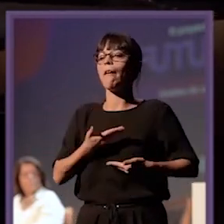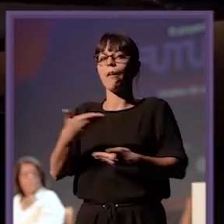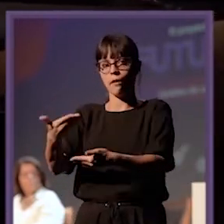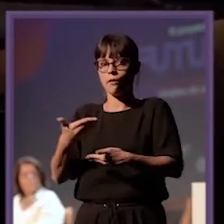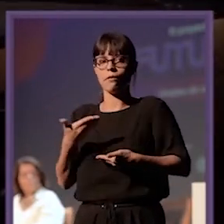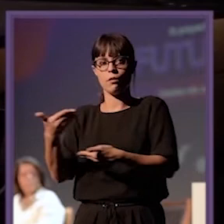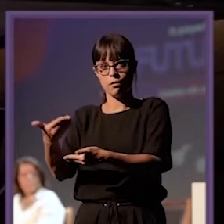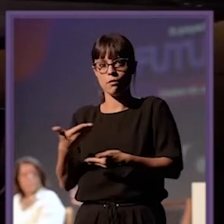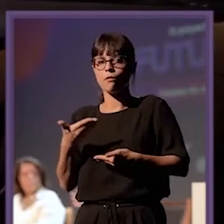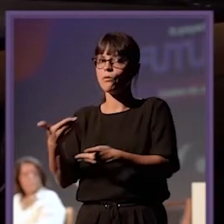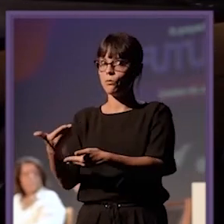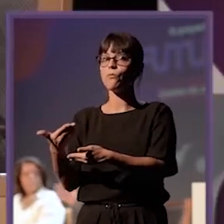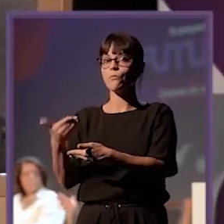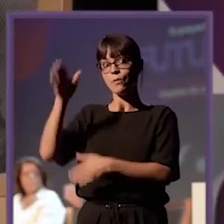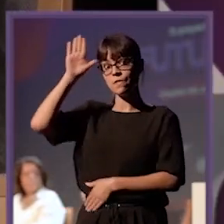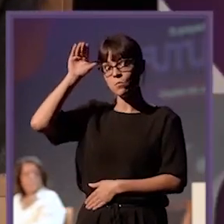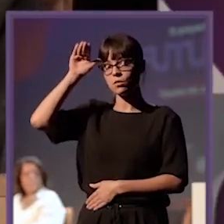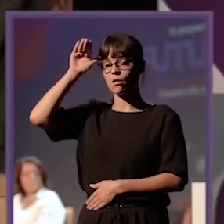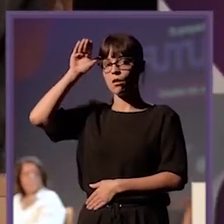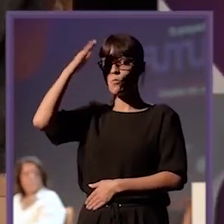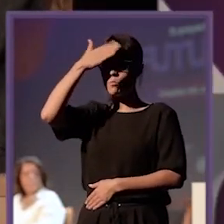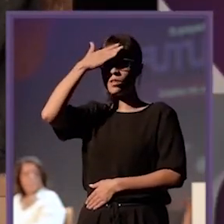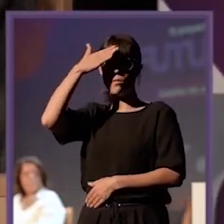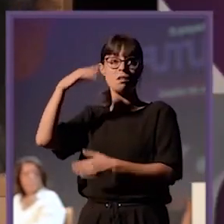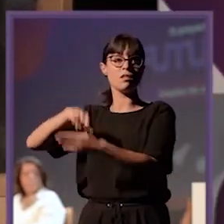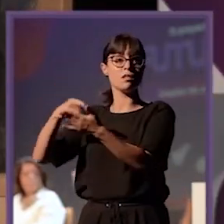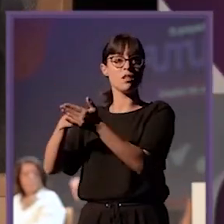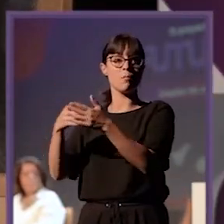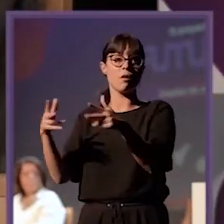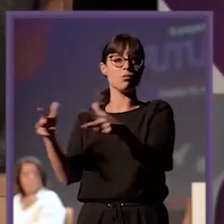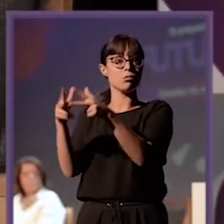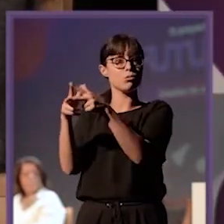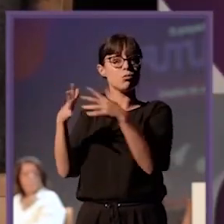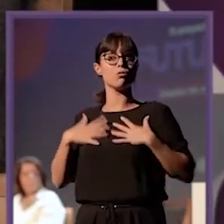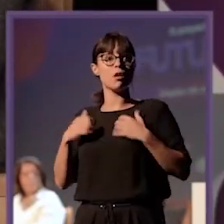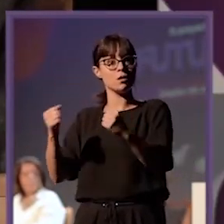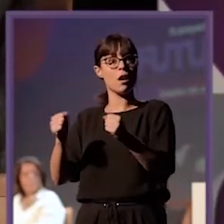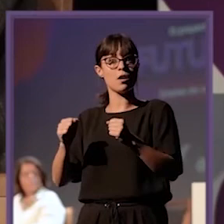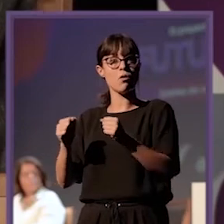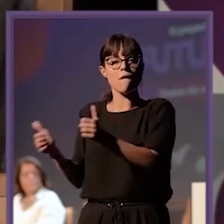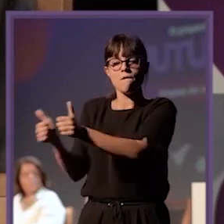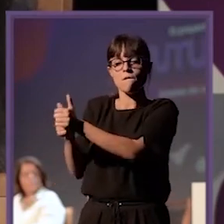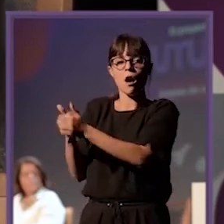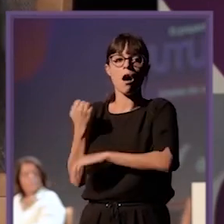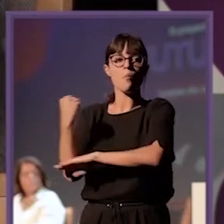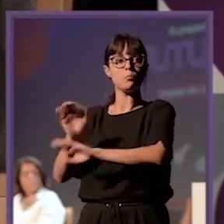en exclusiva en el sistema sociosanitario, nos dimos cuenta de los problemas de la vivienda juvenil, nos dimos cuenta de la problemática de